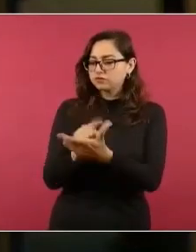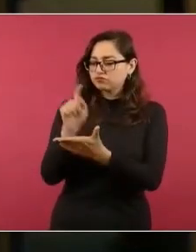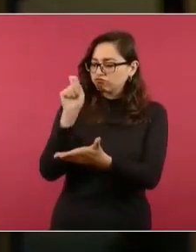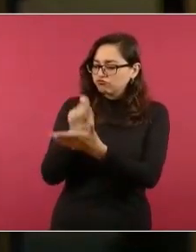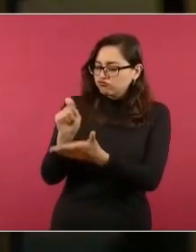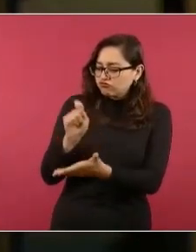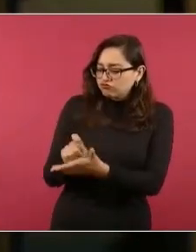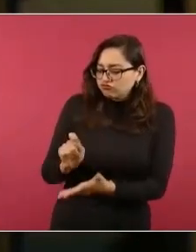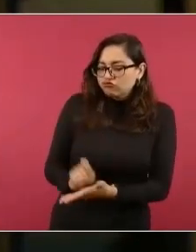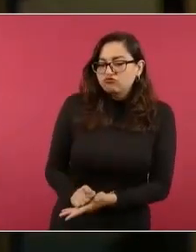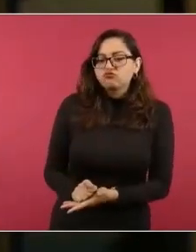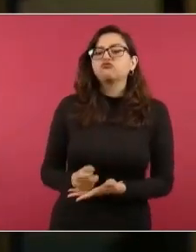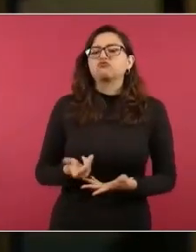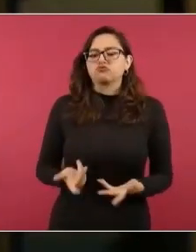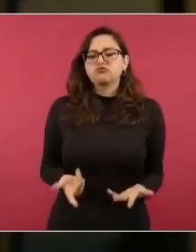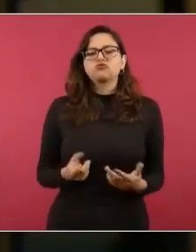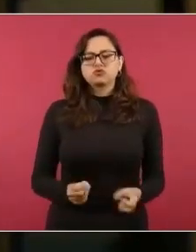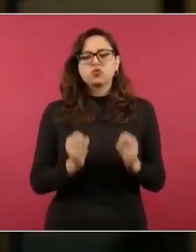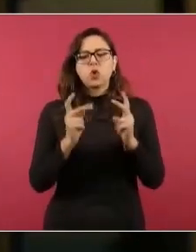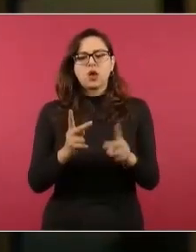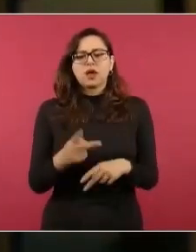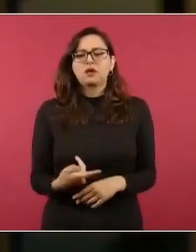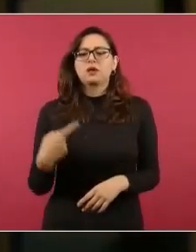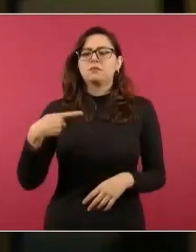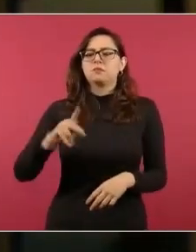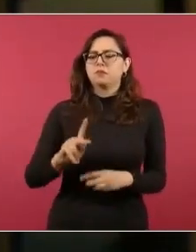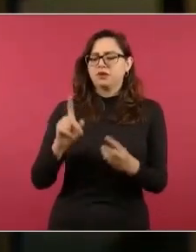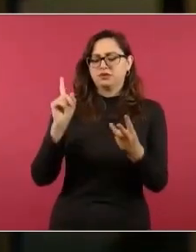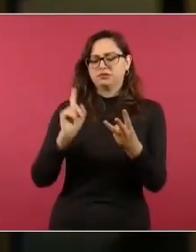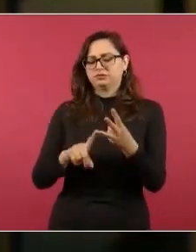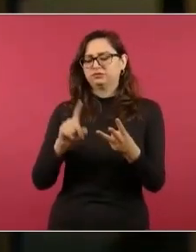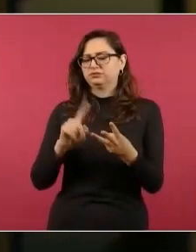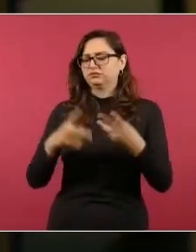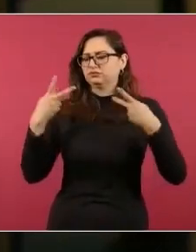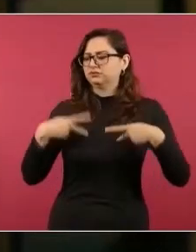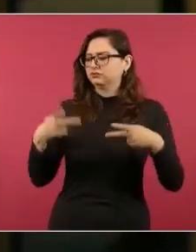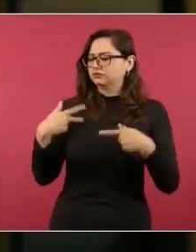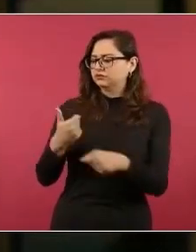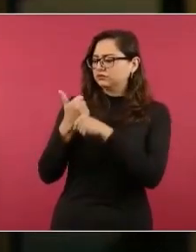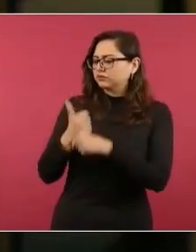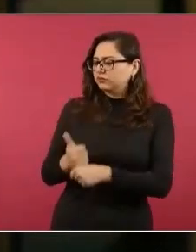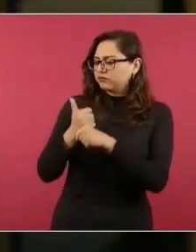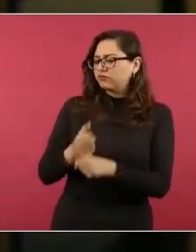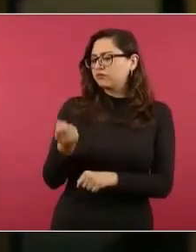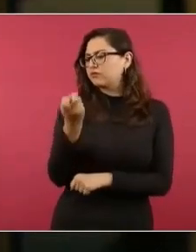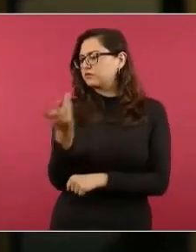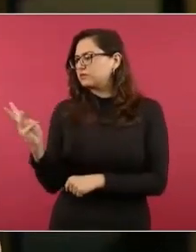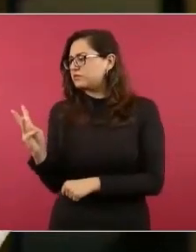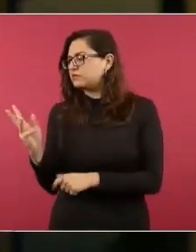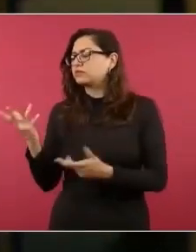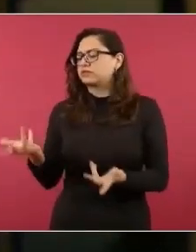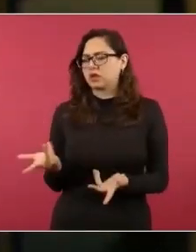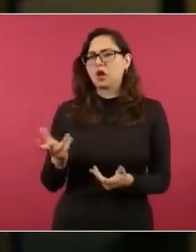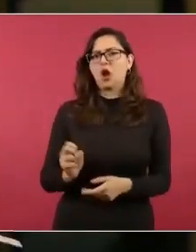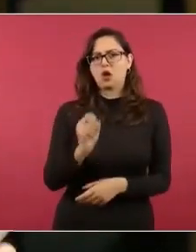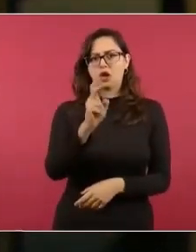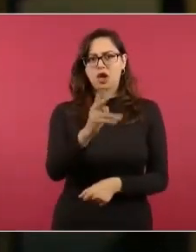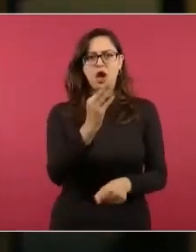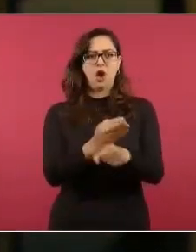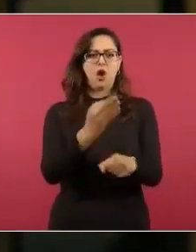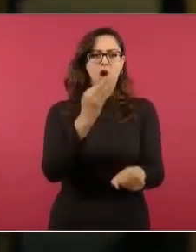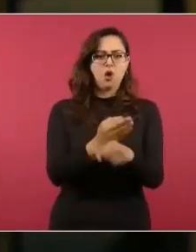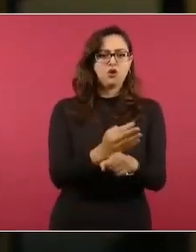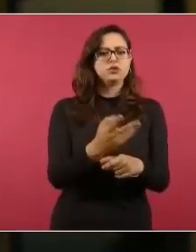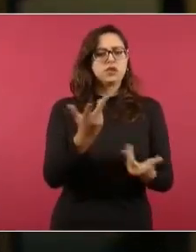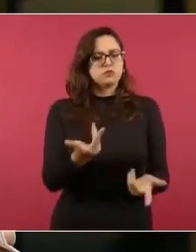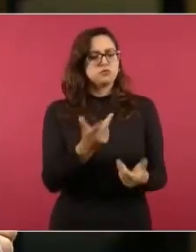sea, dedicamos todo este tiempo a ver cuántas personas responsables o probables han sido detenidas, cuántas armas, cuántos